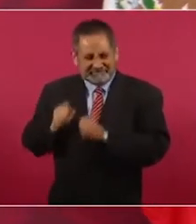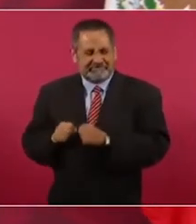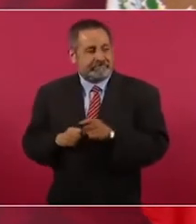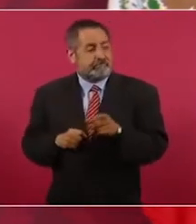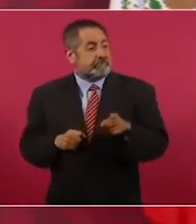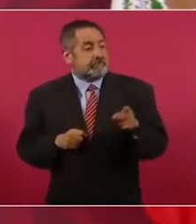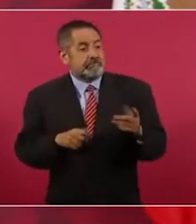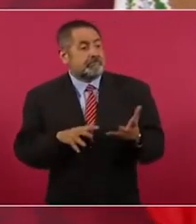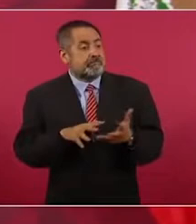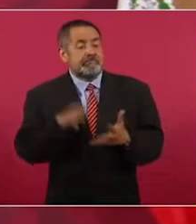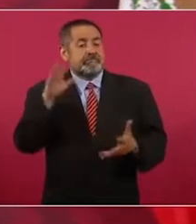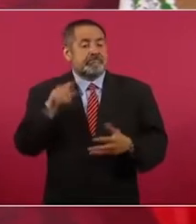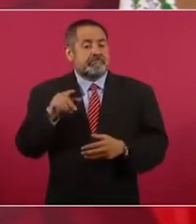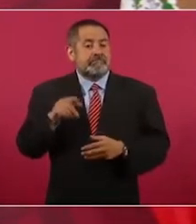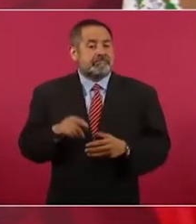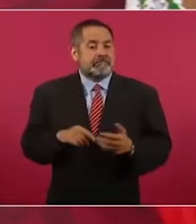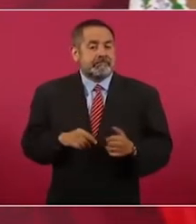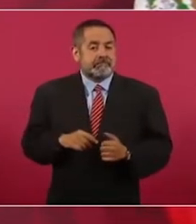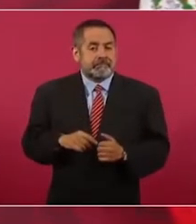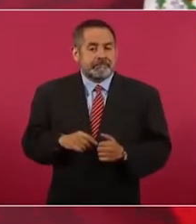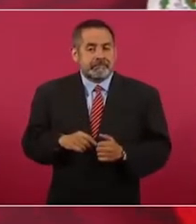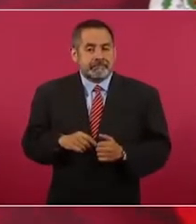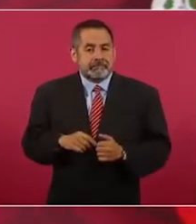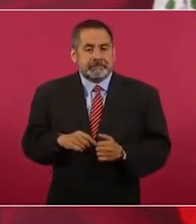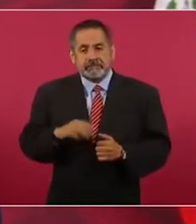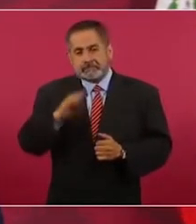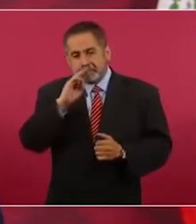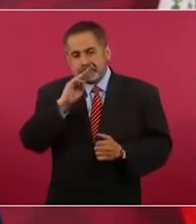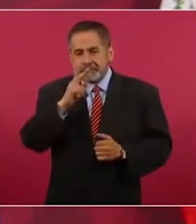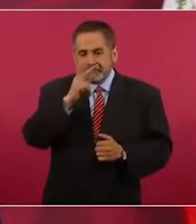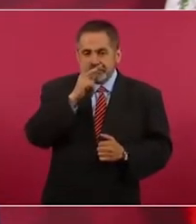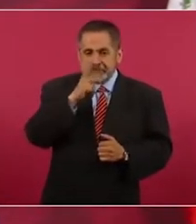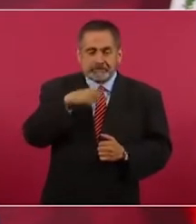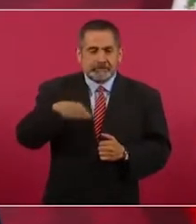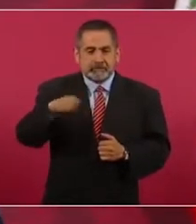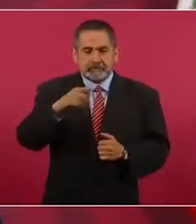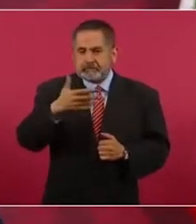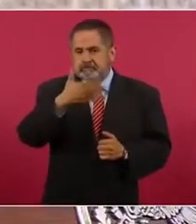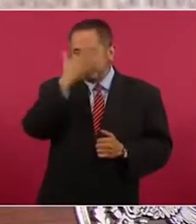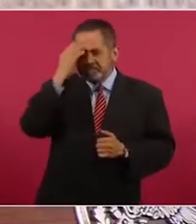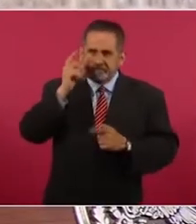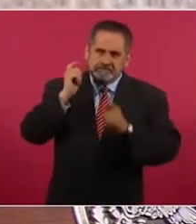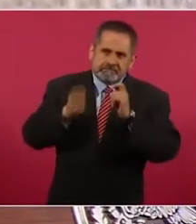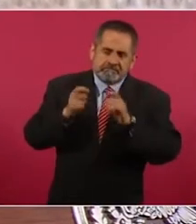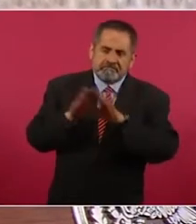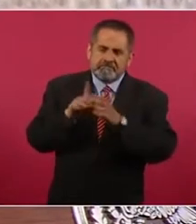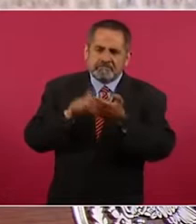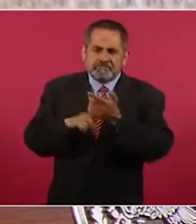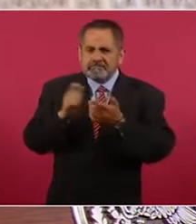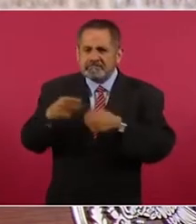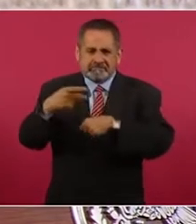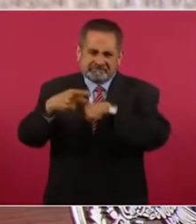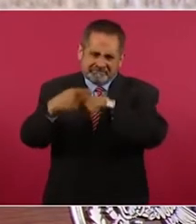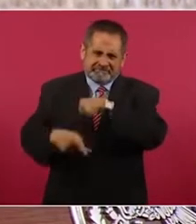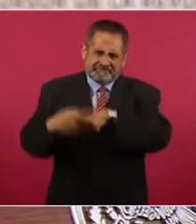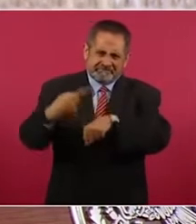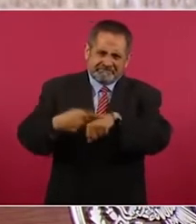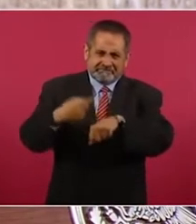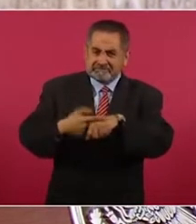que la mayoría de las madres y de los padres no saben del daño